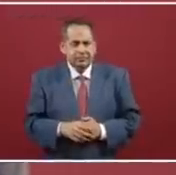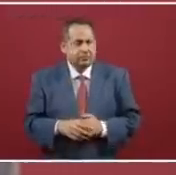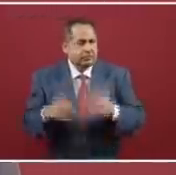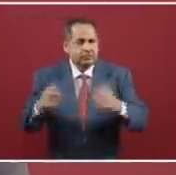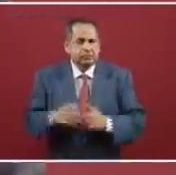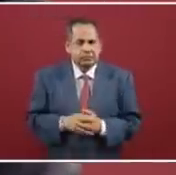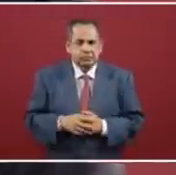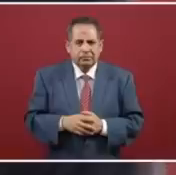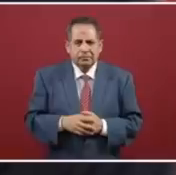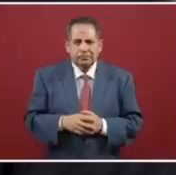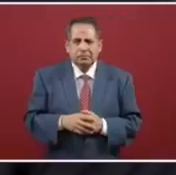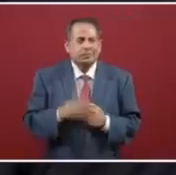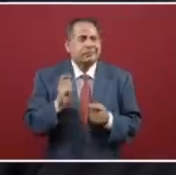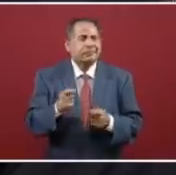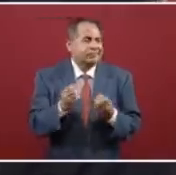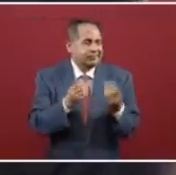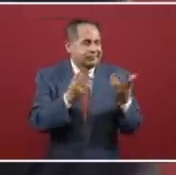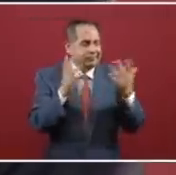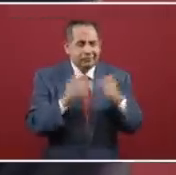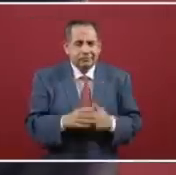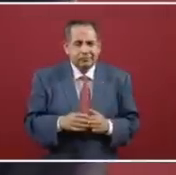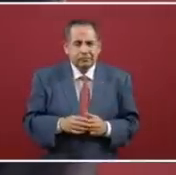son muchos